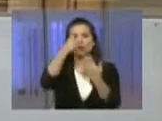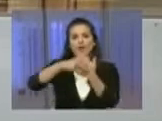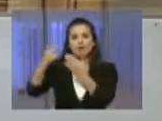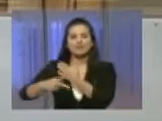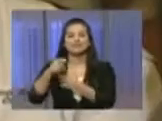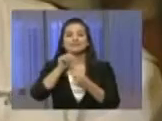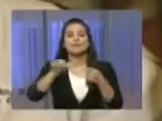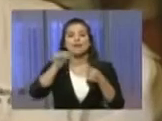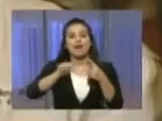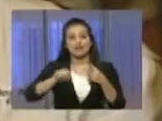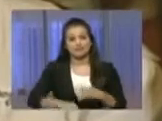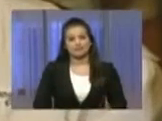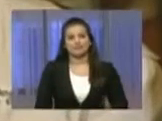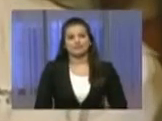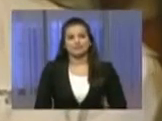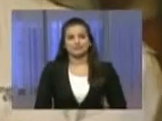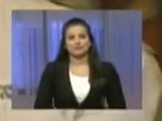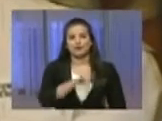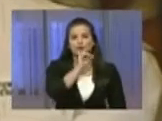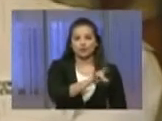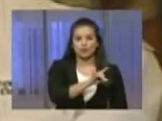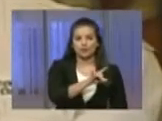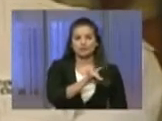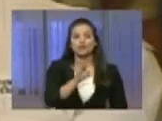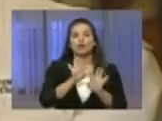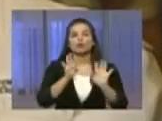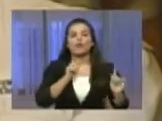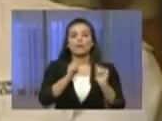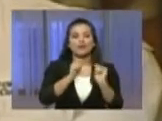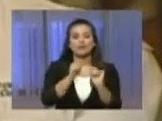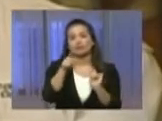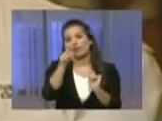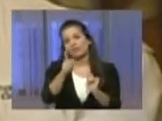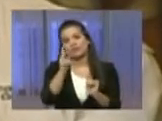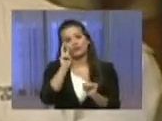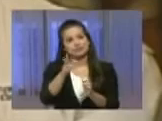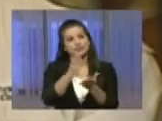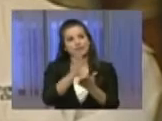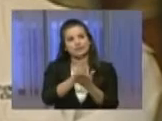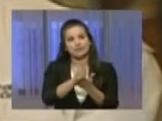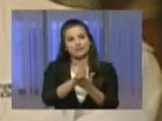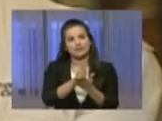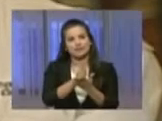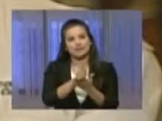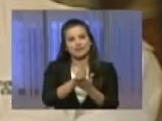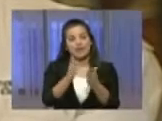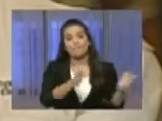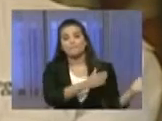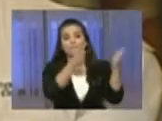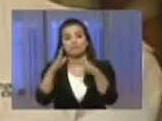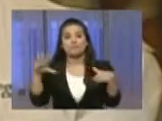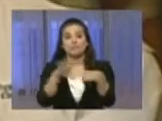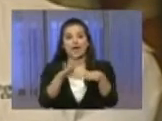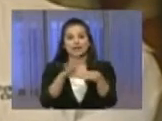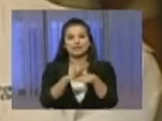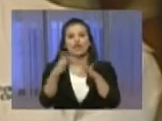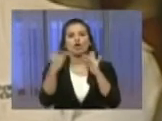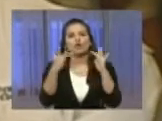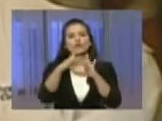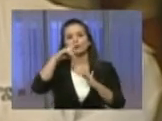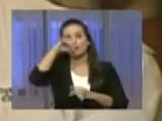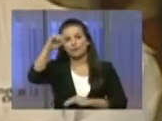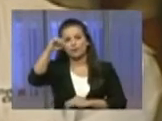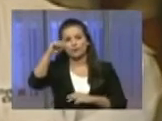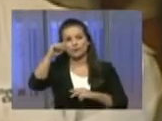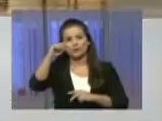semanales los lunes una rueda de prensa que nadie se puede perder los martes en contacto con maduro